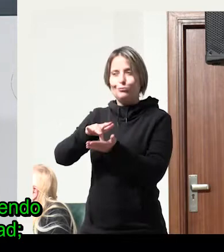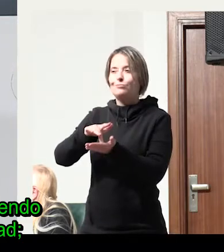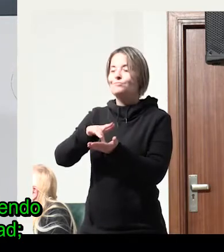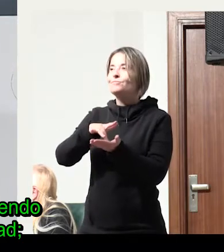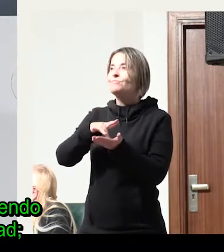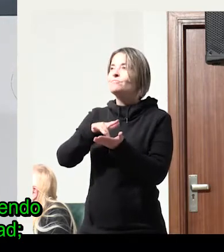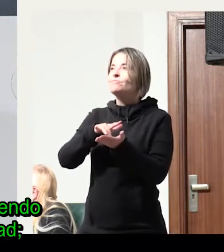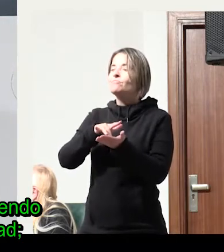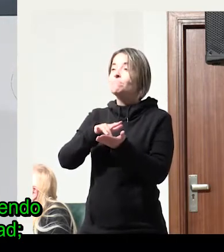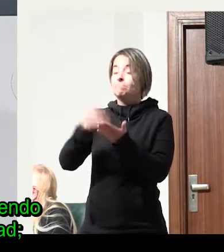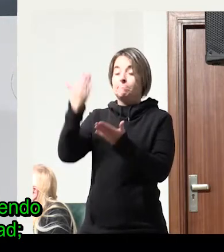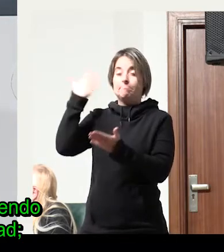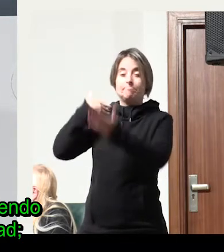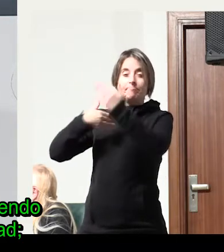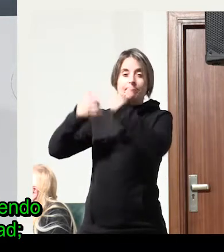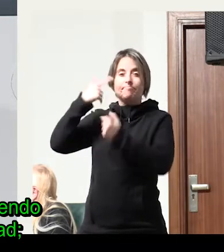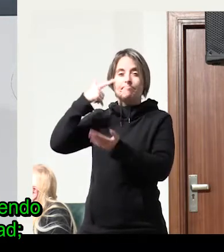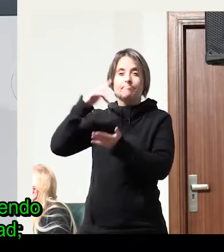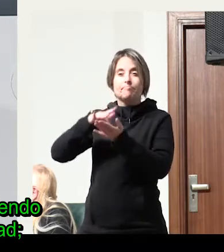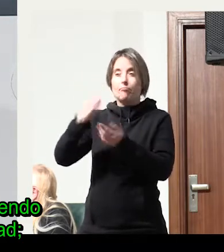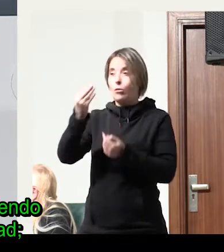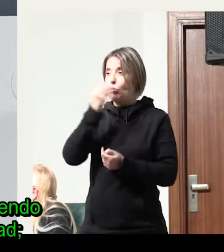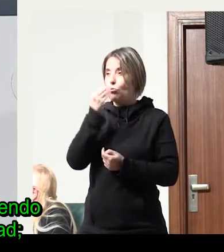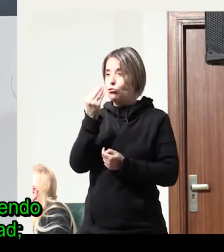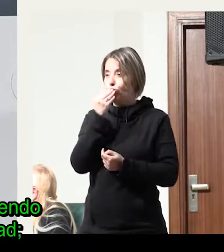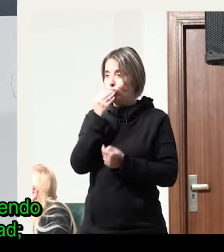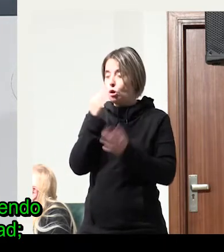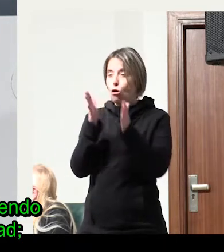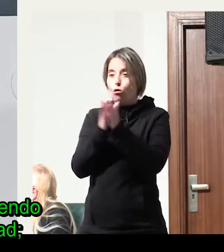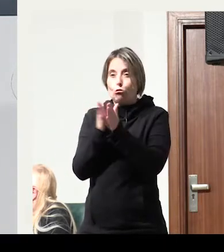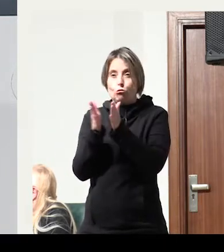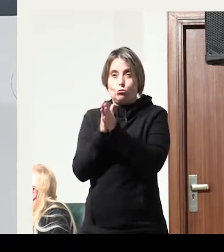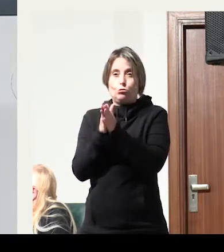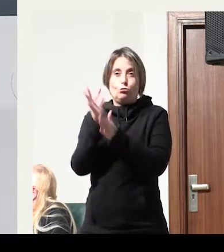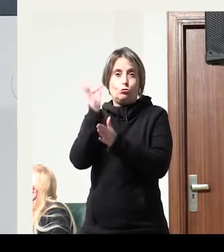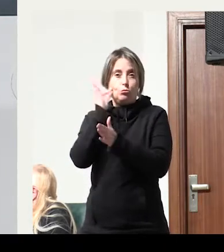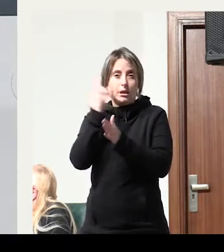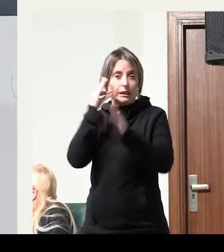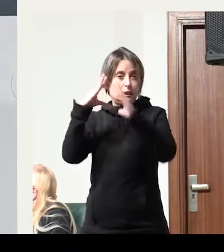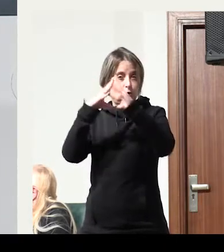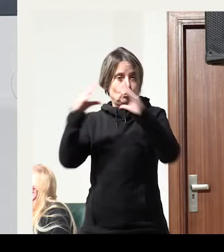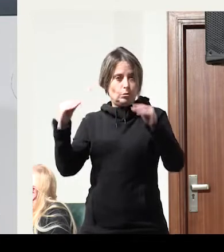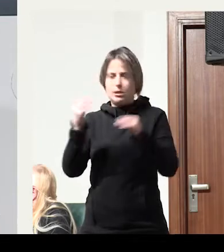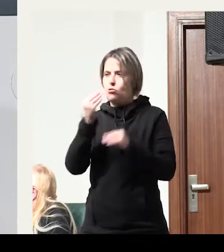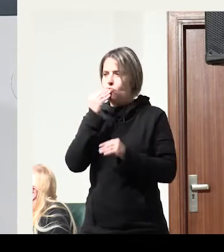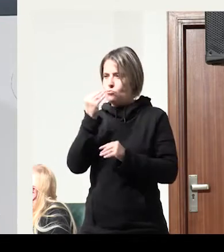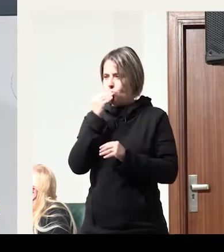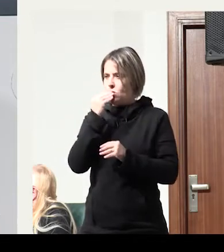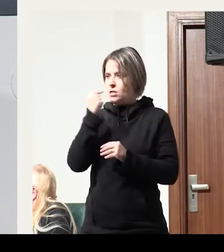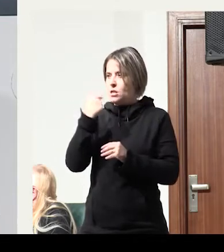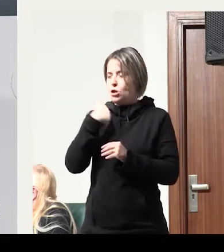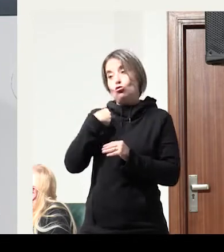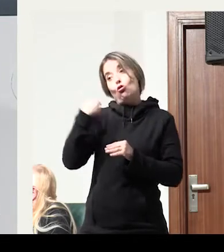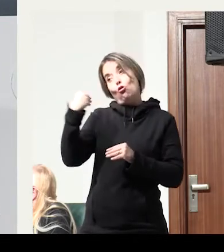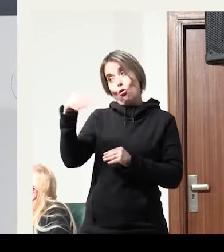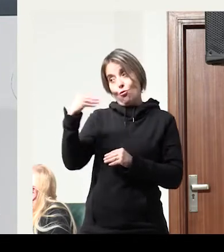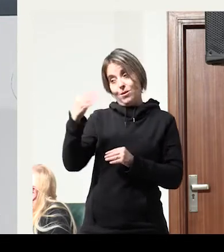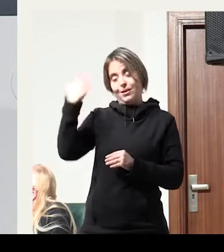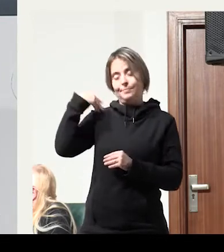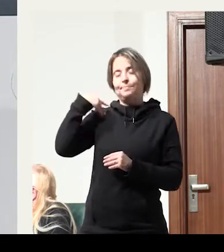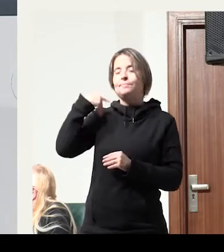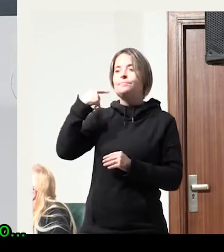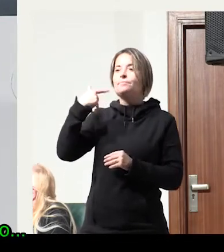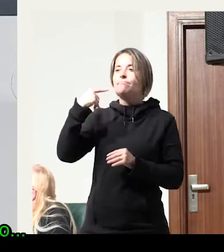día que estábamos comiendo unas compañeras de la facultad, ya yo era la más joven, y no sé cómo salió el tema